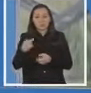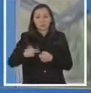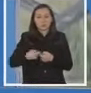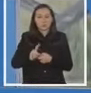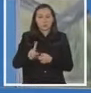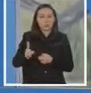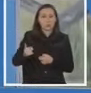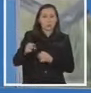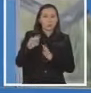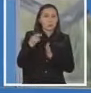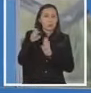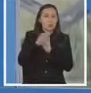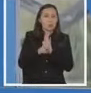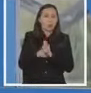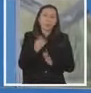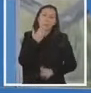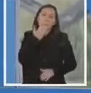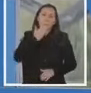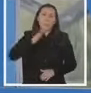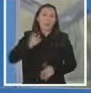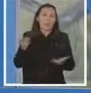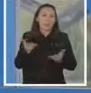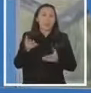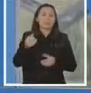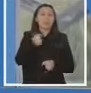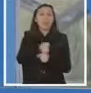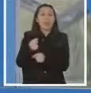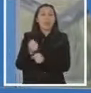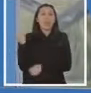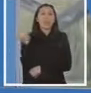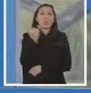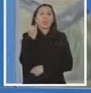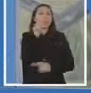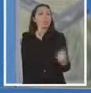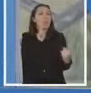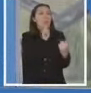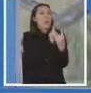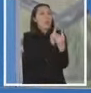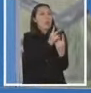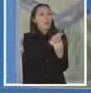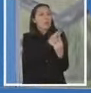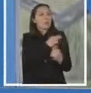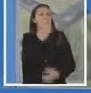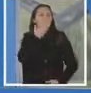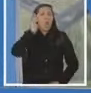proyecto, en donde decían, es mucho mejor que los trabajadores negocien individualmente con su empleador.